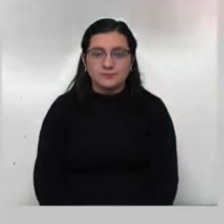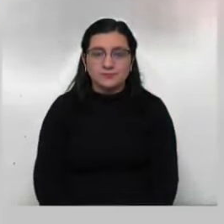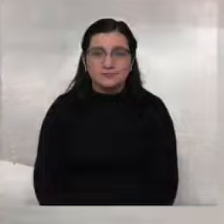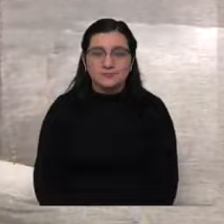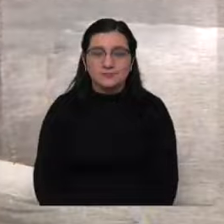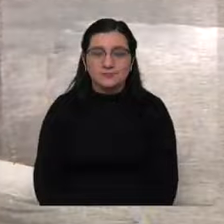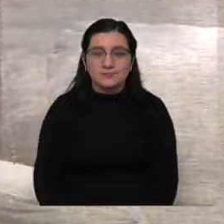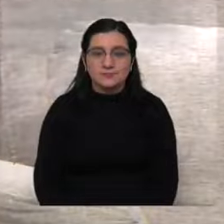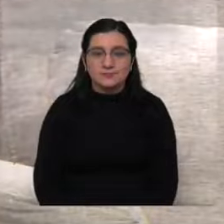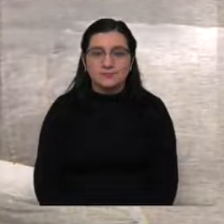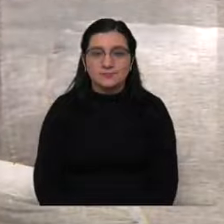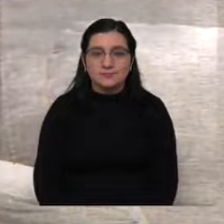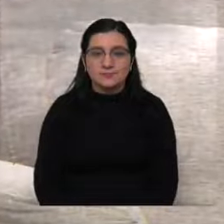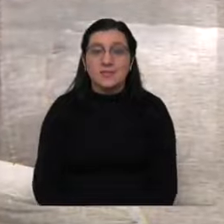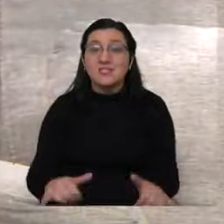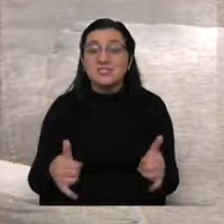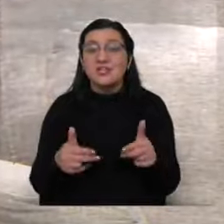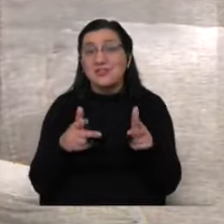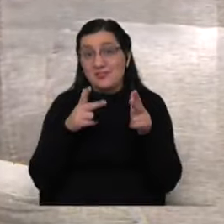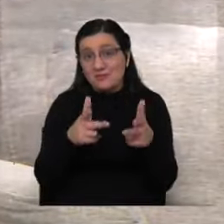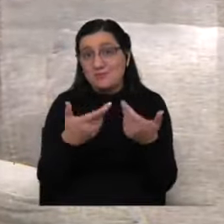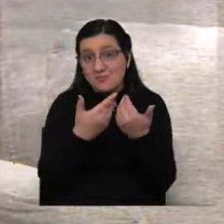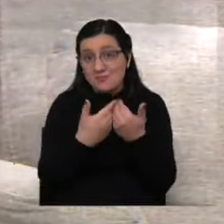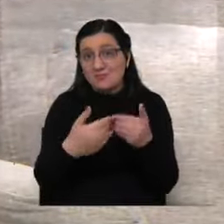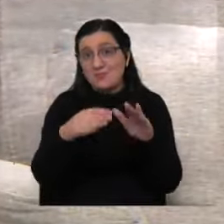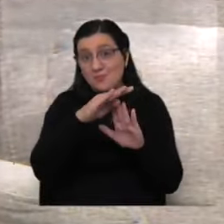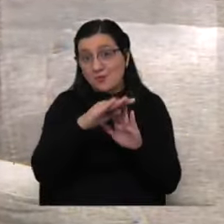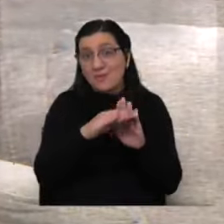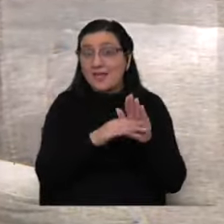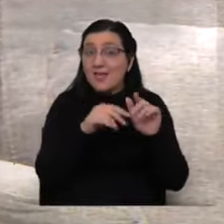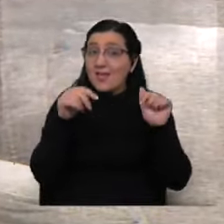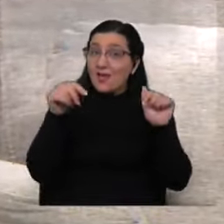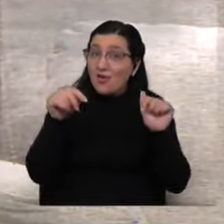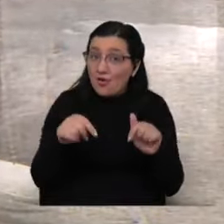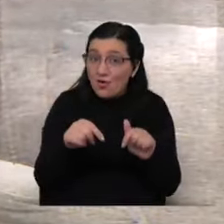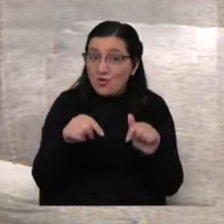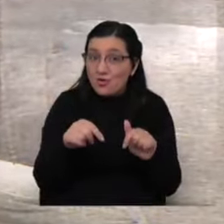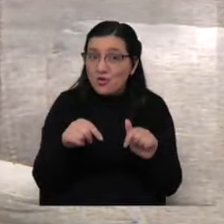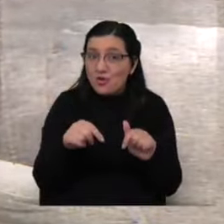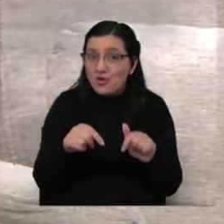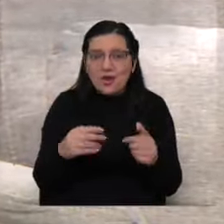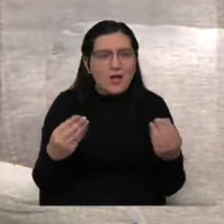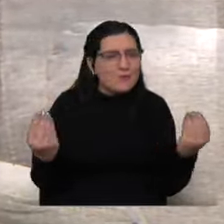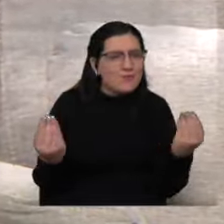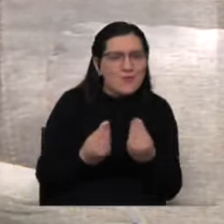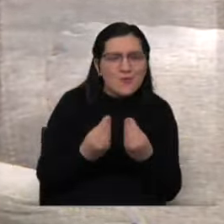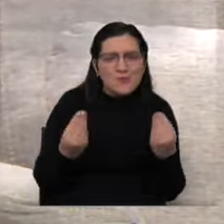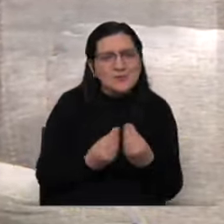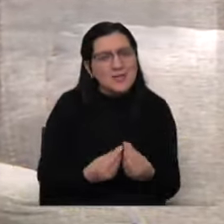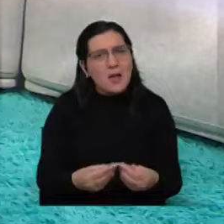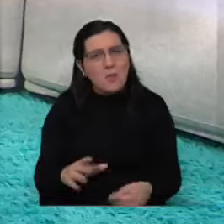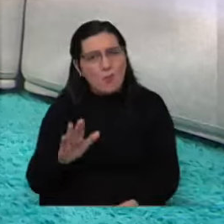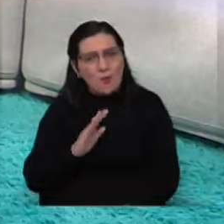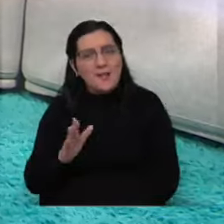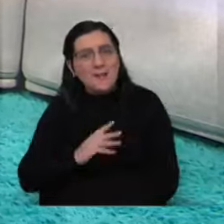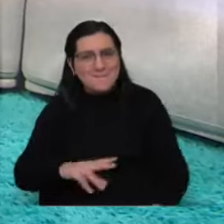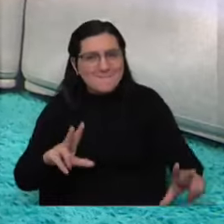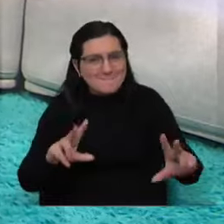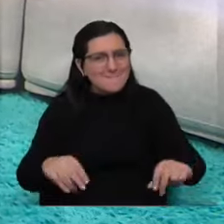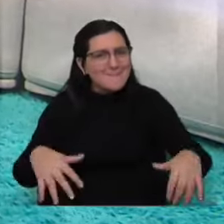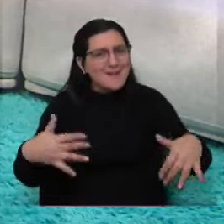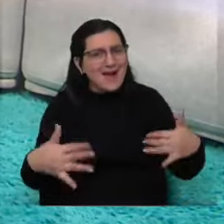señores y ya les dijimos en el inicio del programa que hoy eran puras que mujeres en Ciudad viva y para hablar